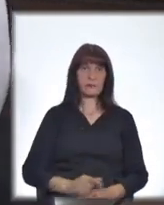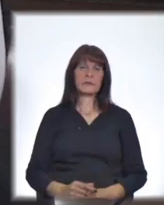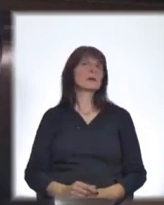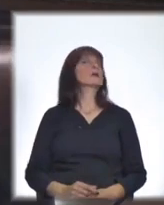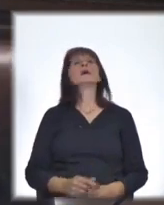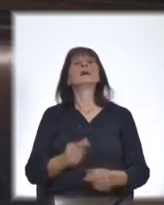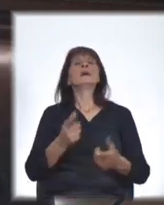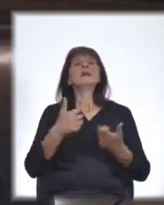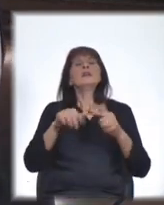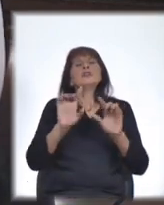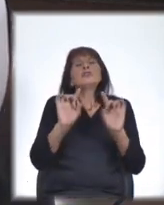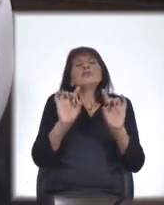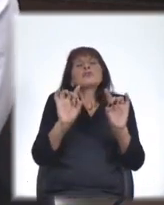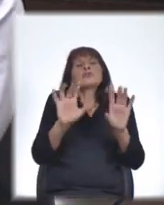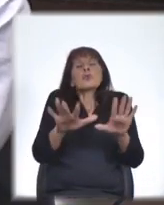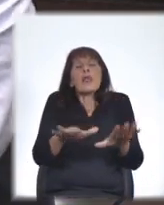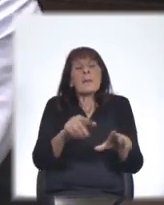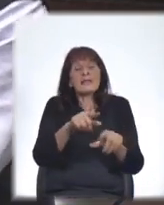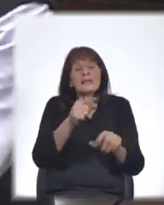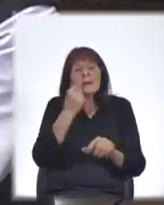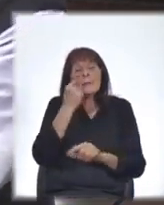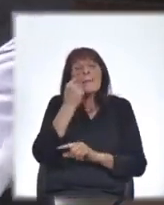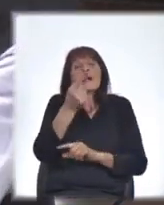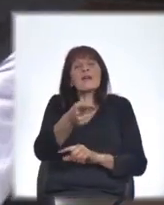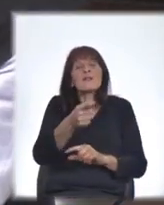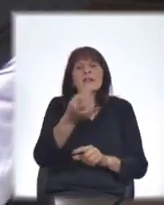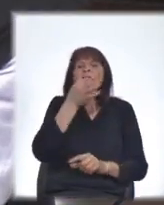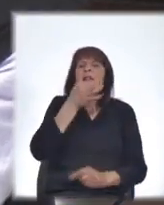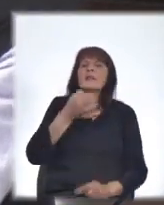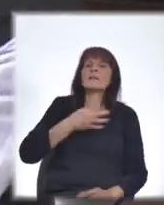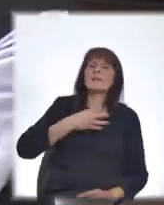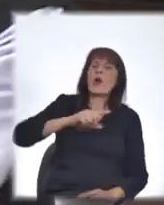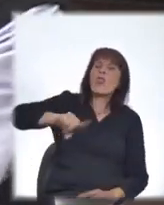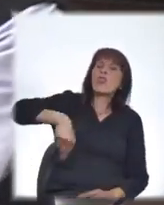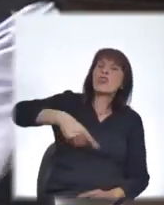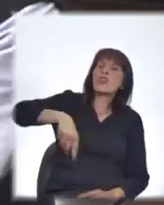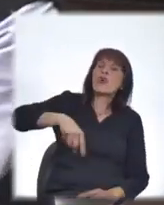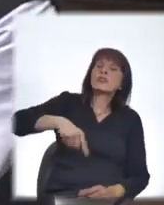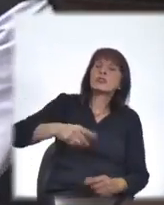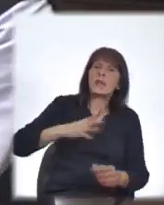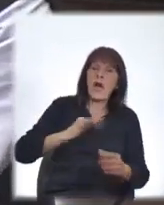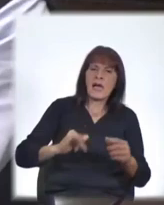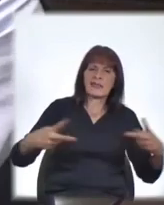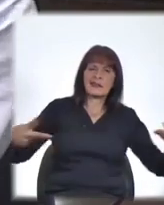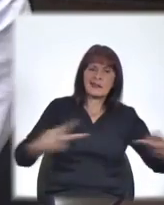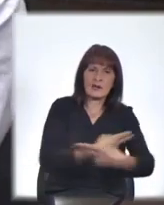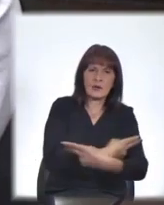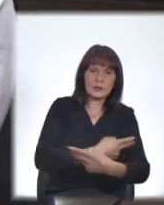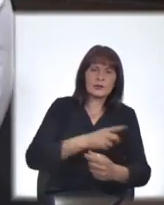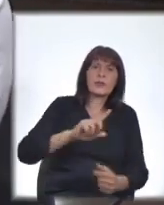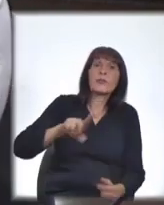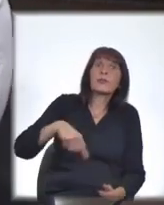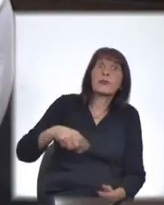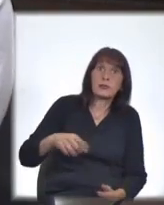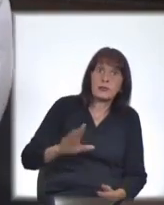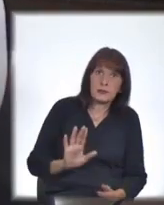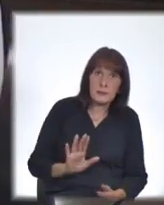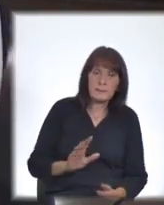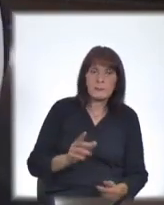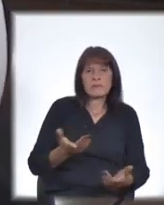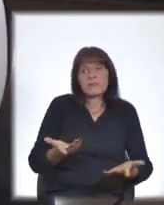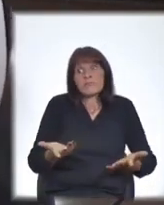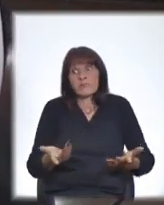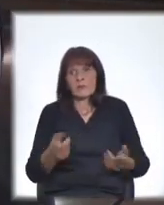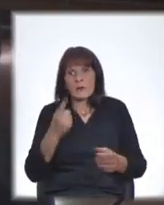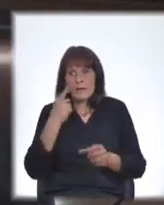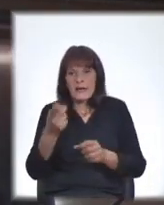Simplemente para levantar el guante de aquello de que nos digan dónde están los recortes. Tal vez, debido al esfuerzo,